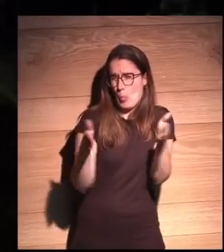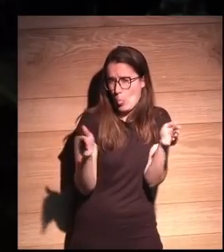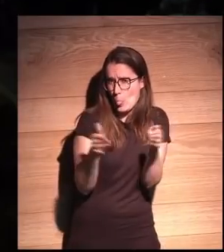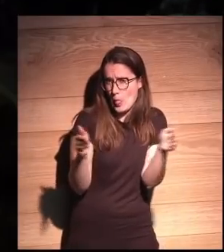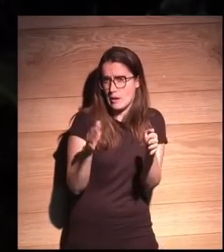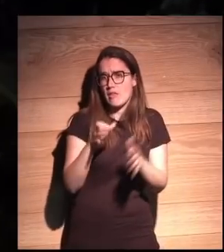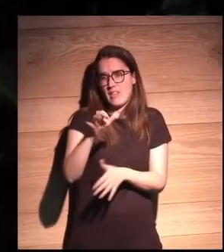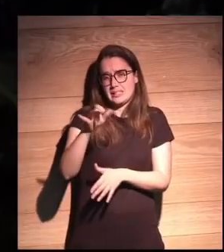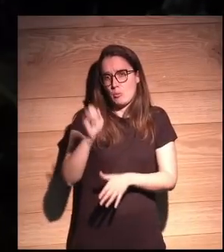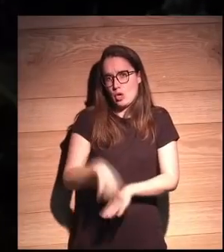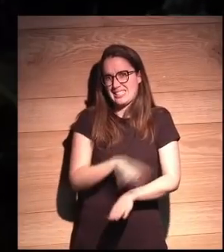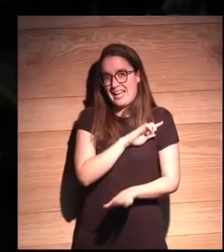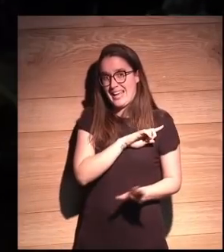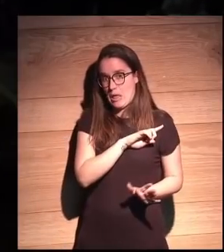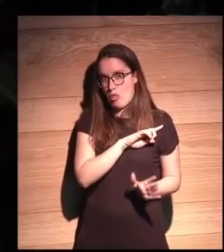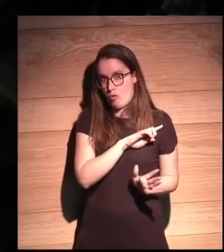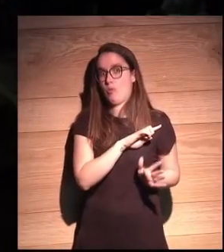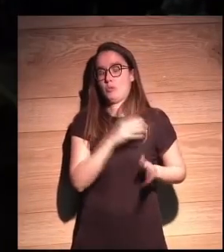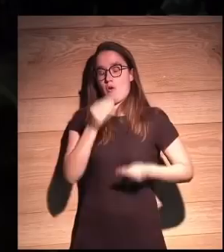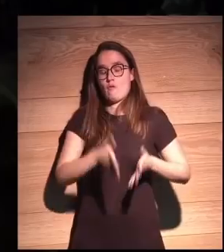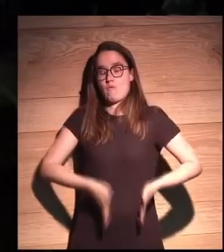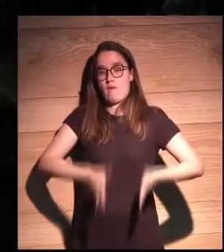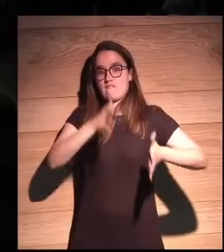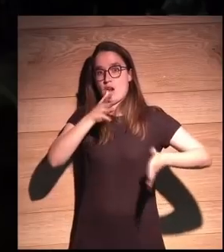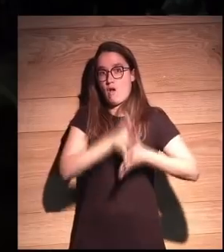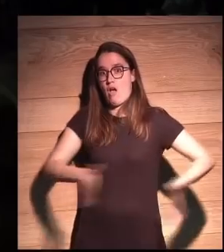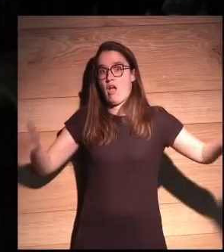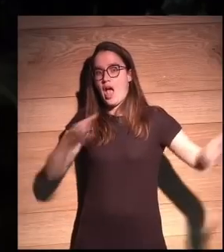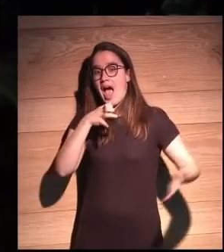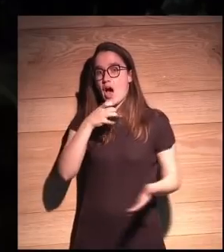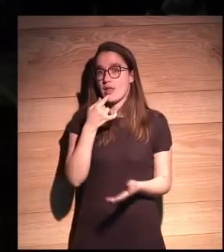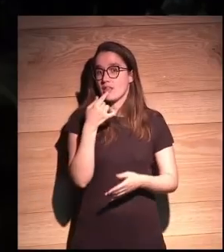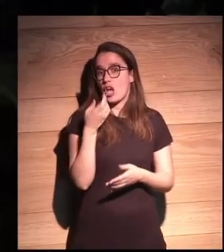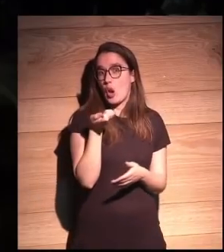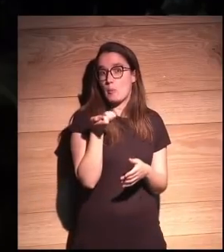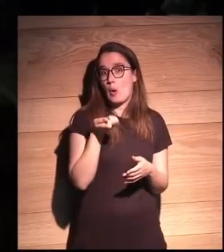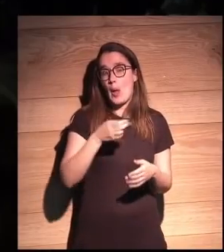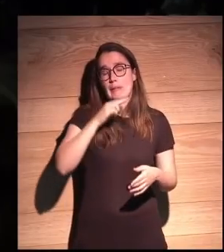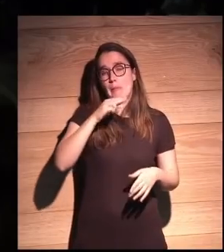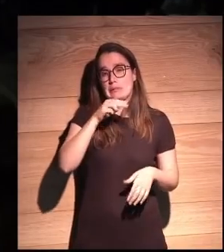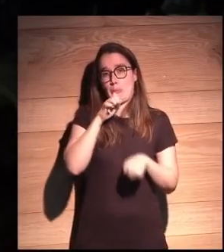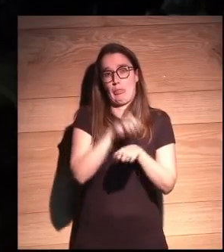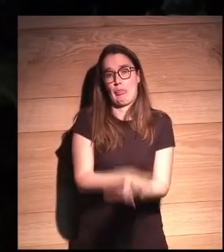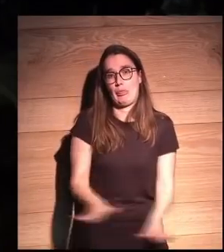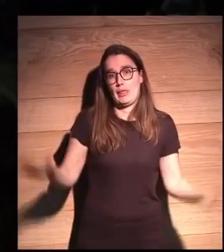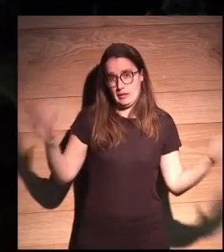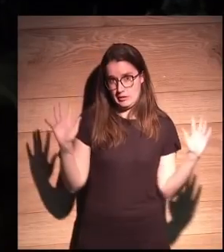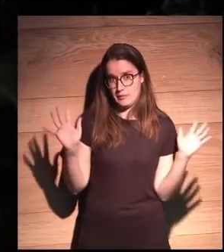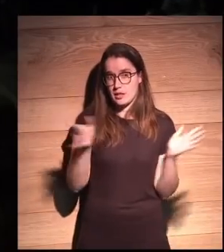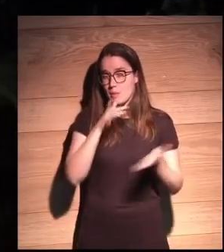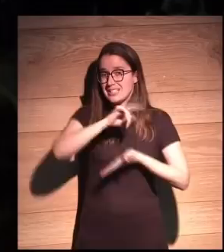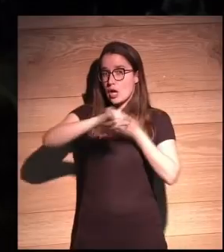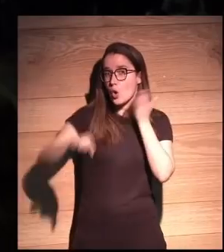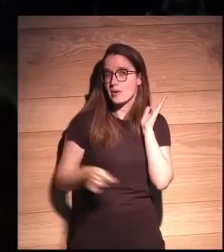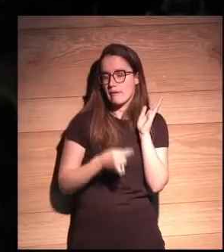tipo que se las daba de grandeza, pero eso, ahora le llaman el río Meadilla a los italianos, el Pisiatello, ¿eh? Fijaos. Mira, vas a